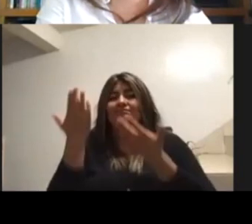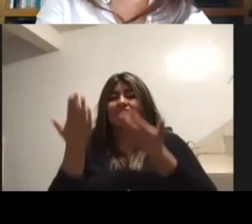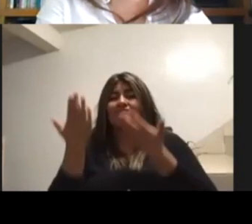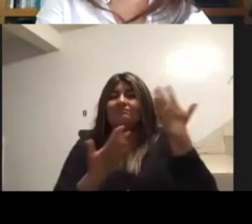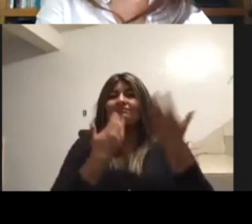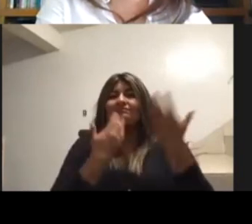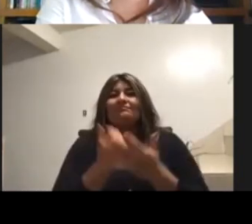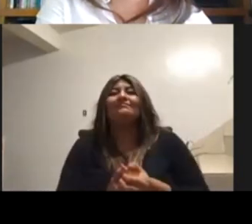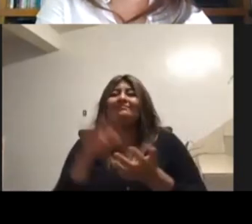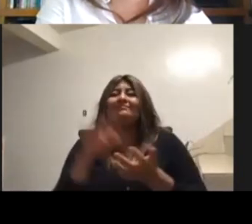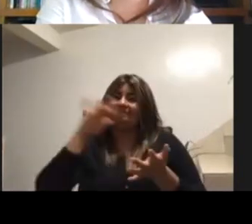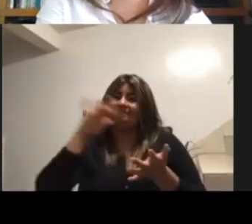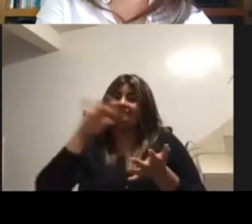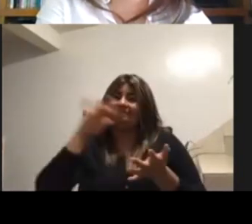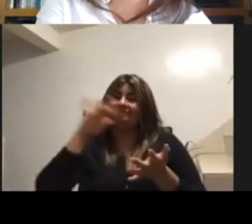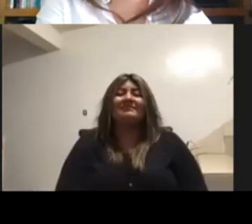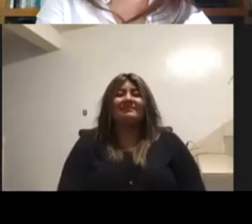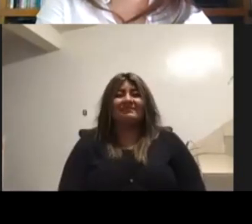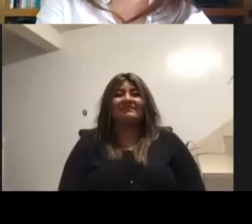Gracias.